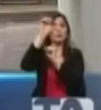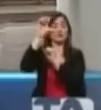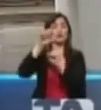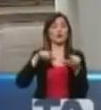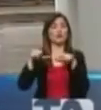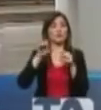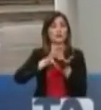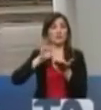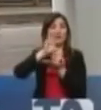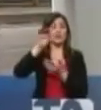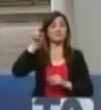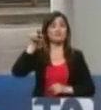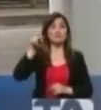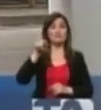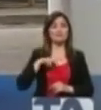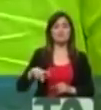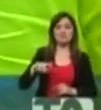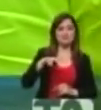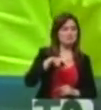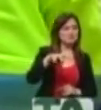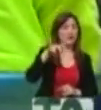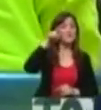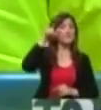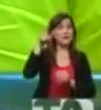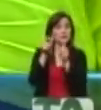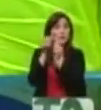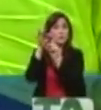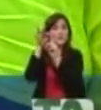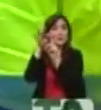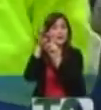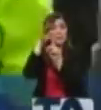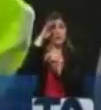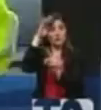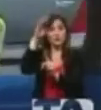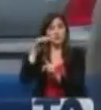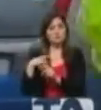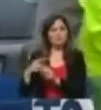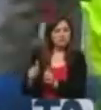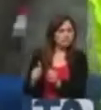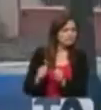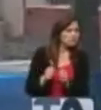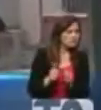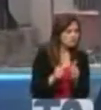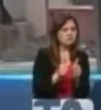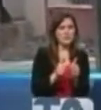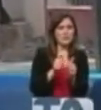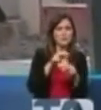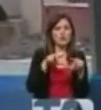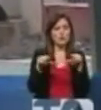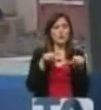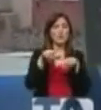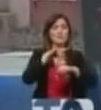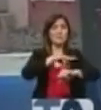al Réplica Aguirre Abad a recorrer el lugar junto a la fiscalía y agentes de criminalística como parte de la diligencia de